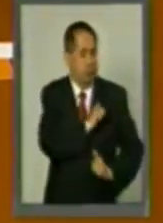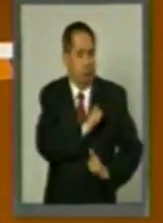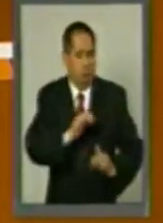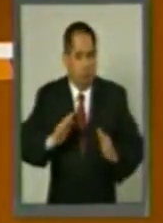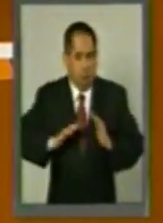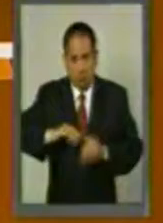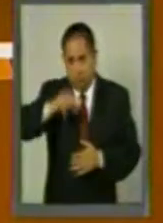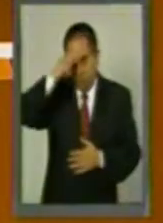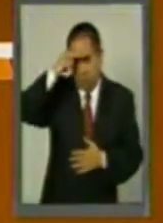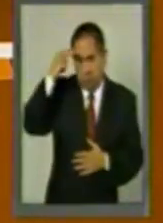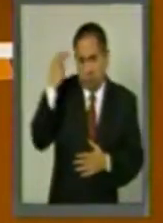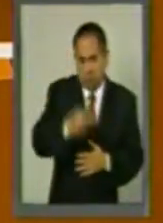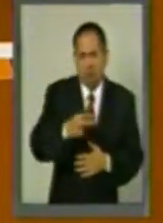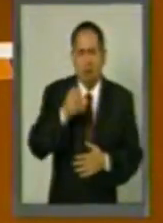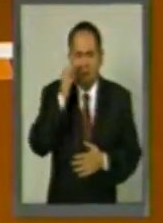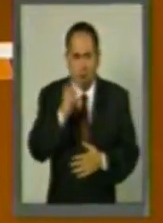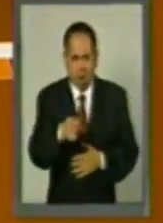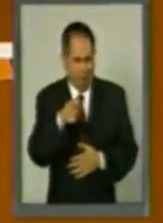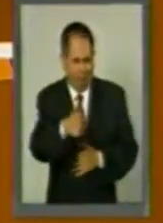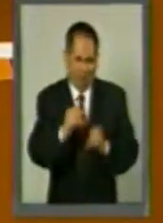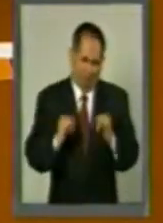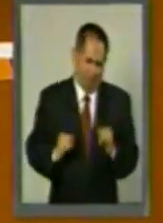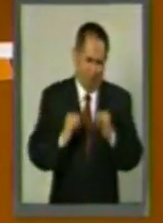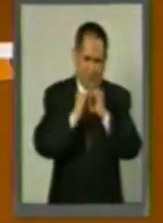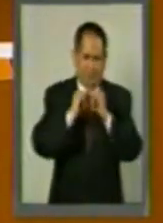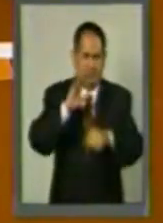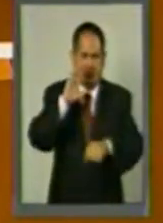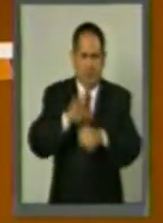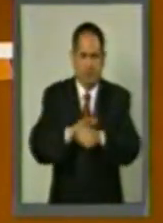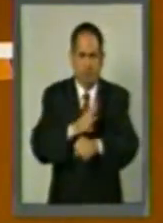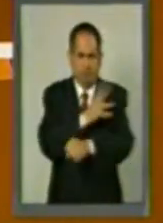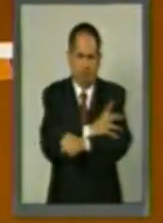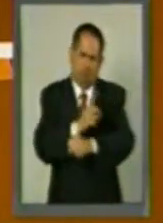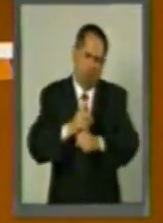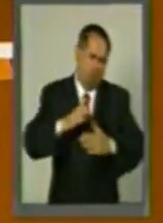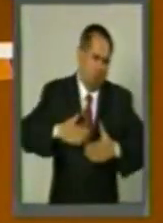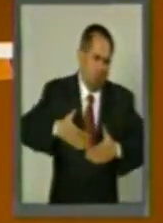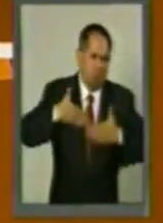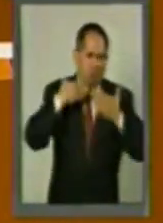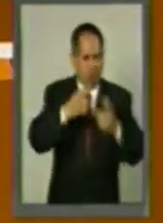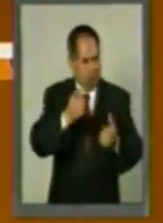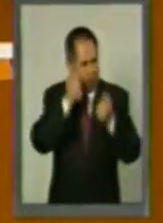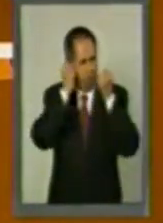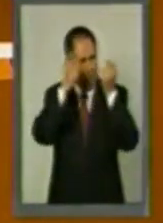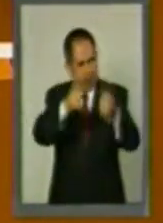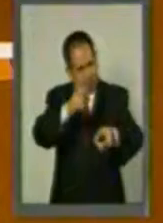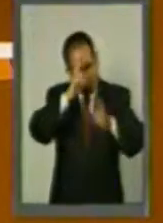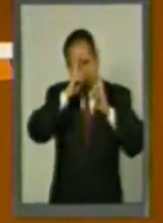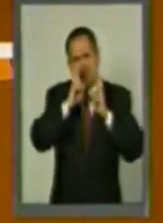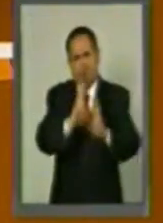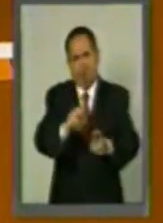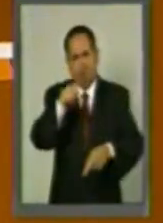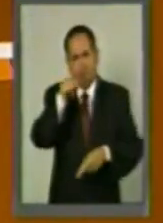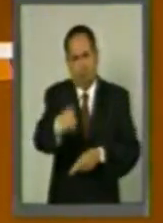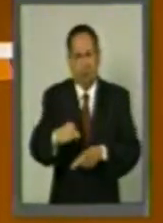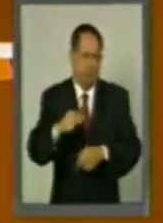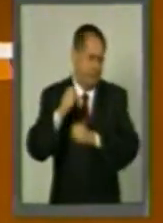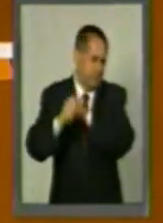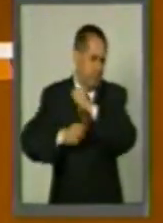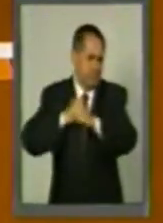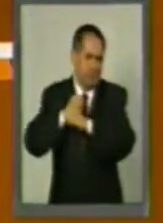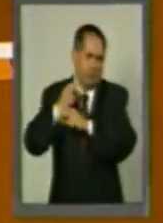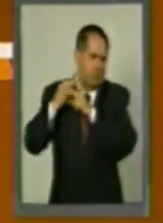de México sea la institución con mayor confianza, admiración y respeto por todos